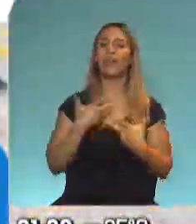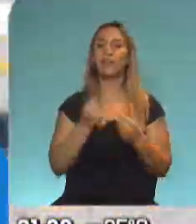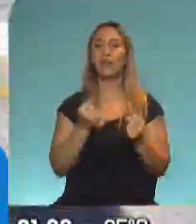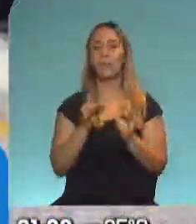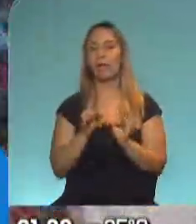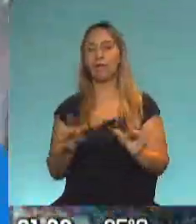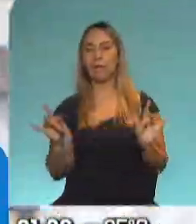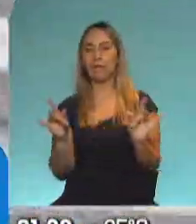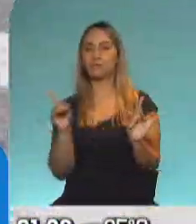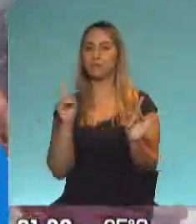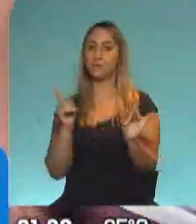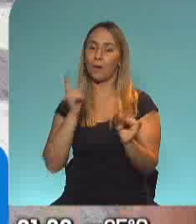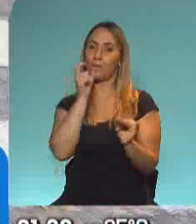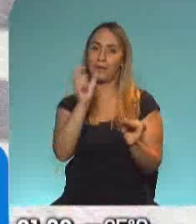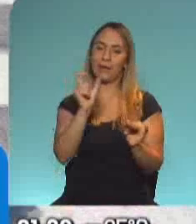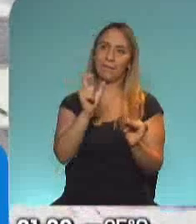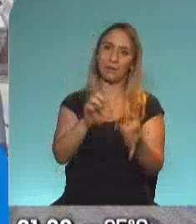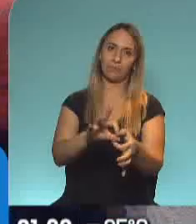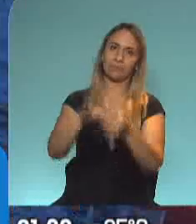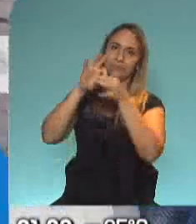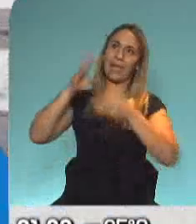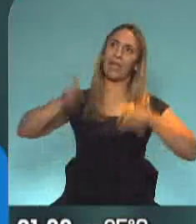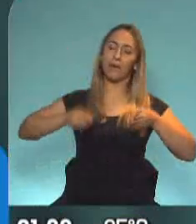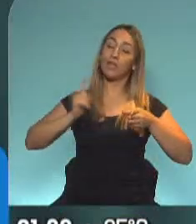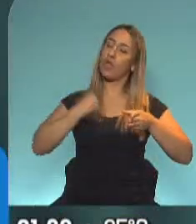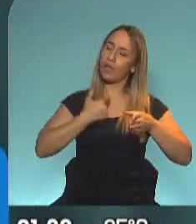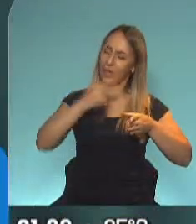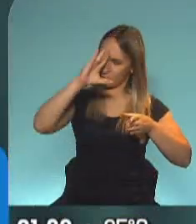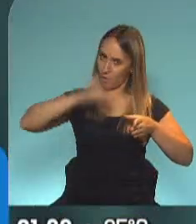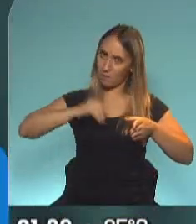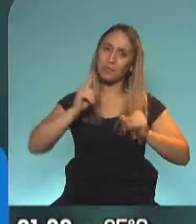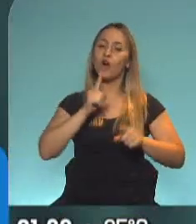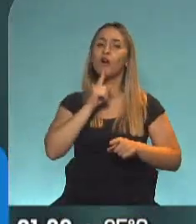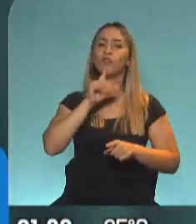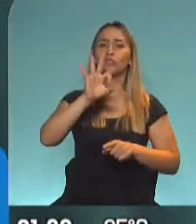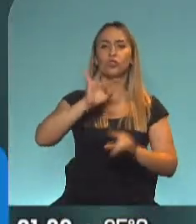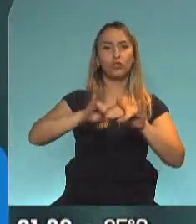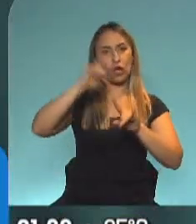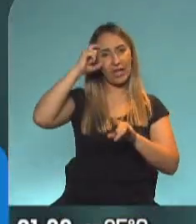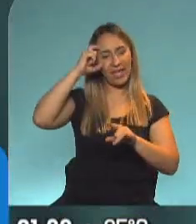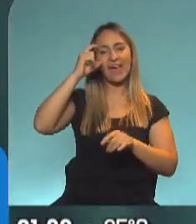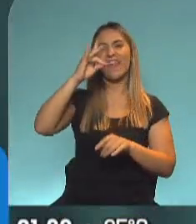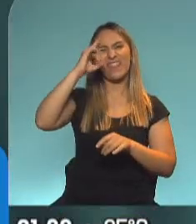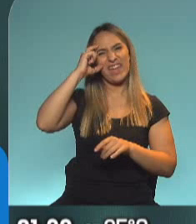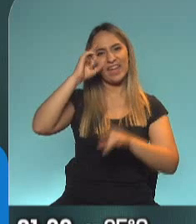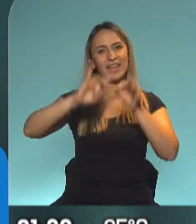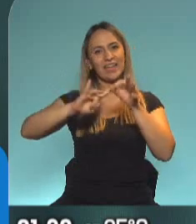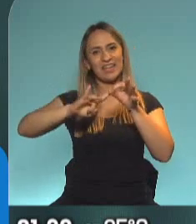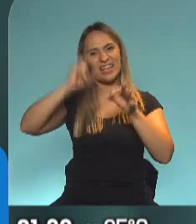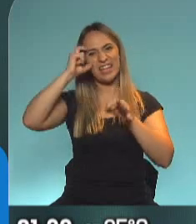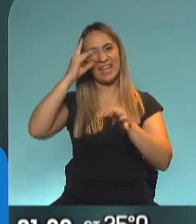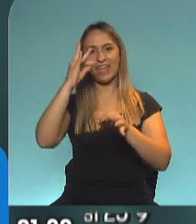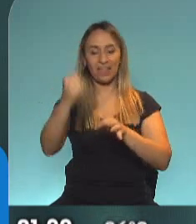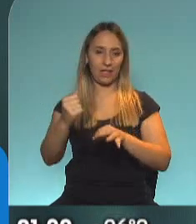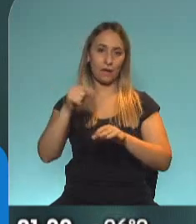no rememorar épocas que todos queremos olvidar. La frase de toque de queda, pero claro, es un toque de queda no, trae otras